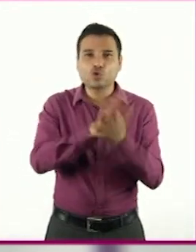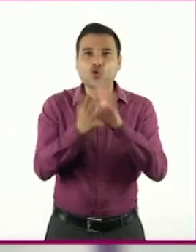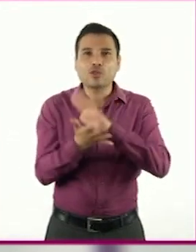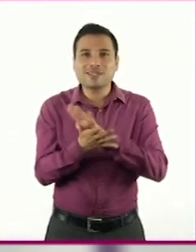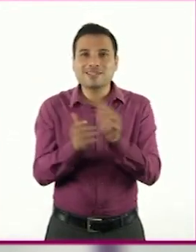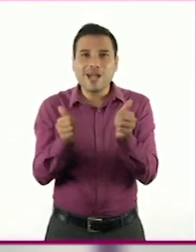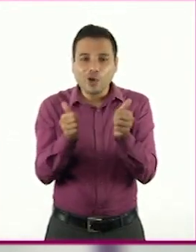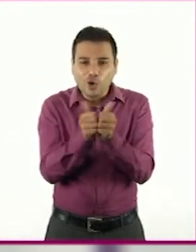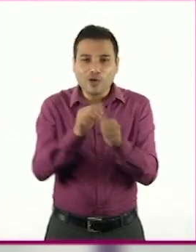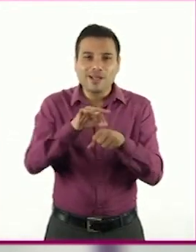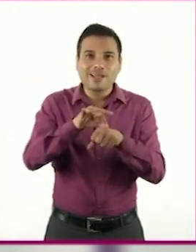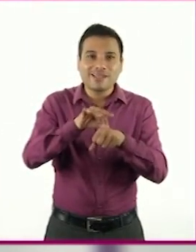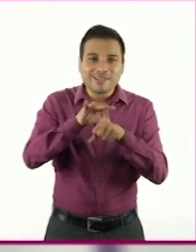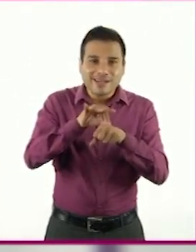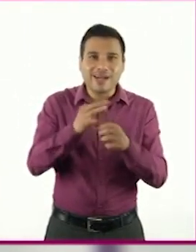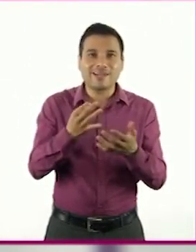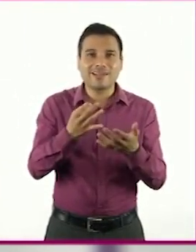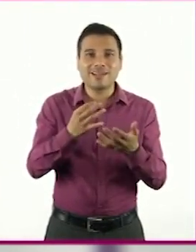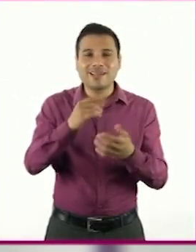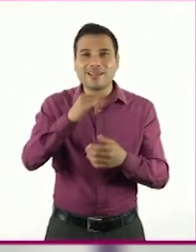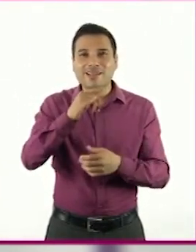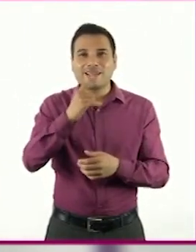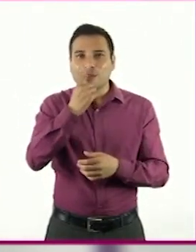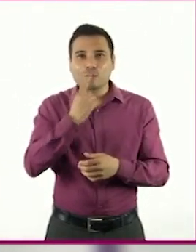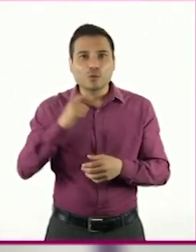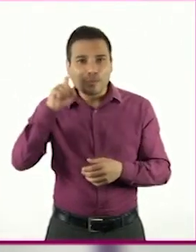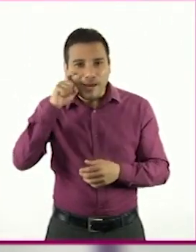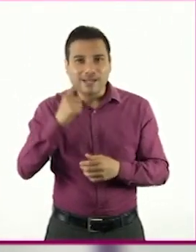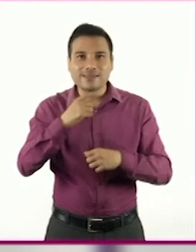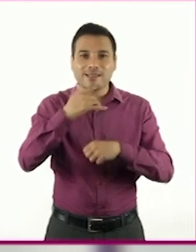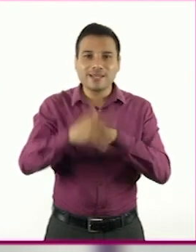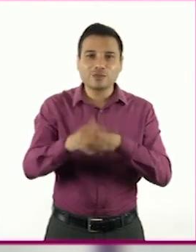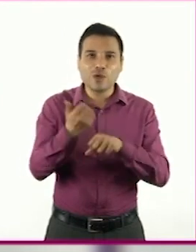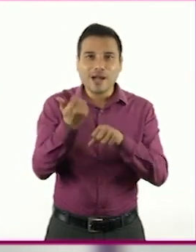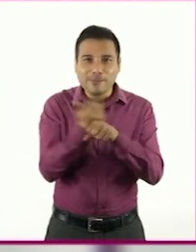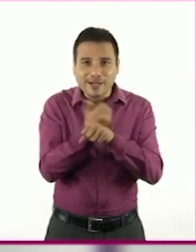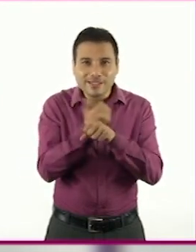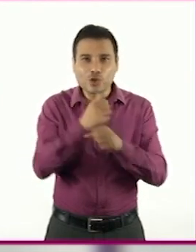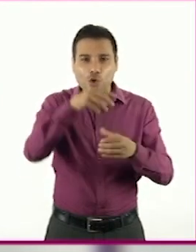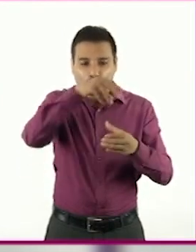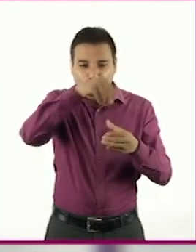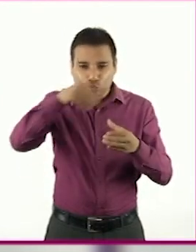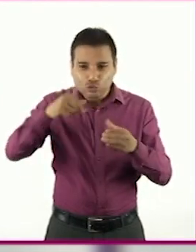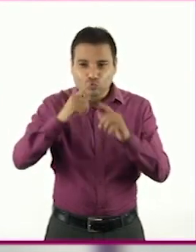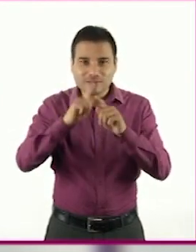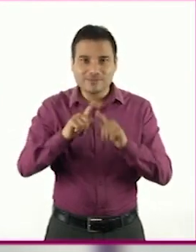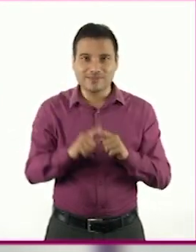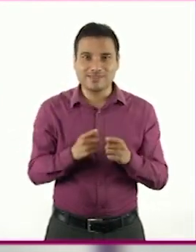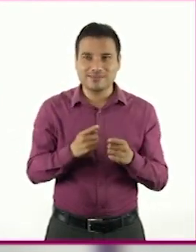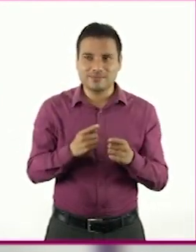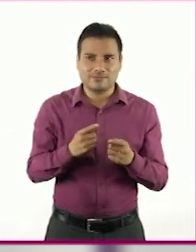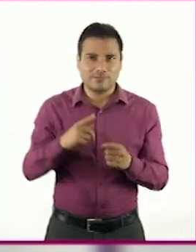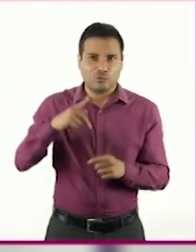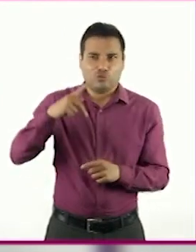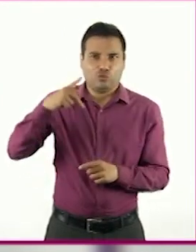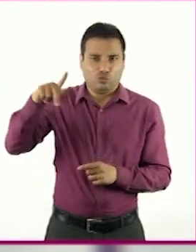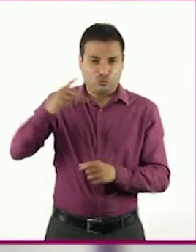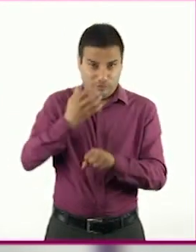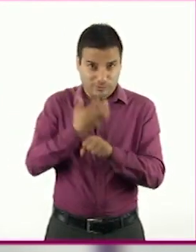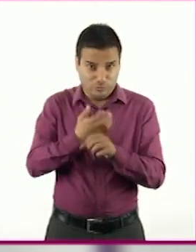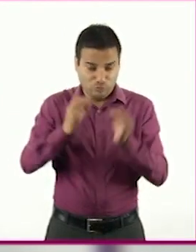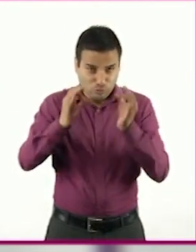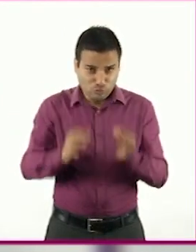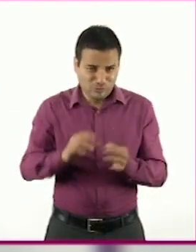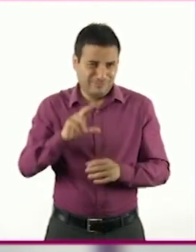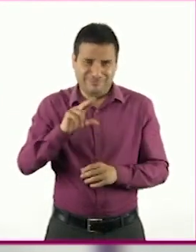en una salsa de jitomate dulce, con queso amarillo y algunas verduras han hecho de este platillo algo mucho más estadounidense